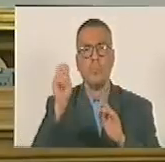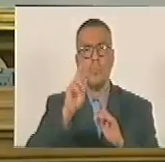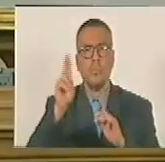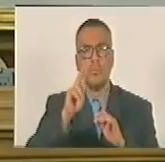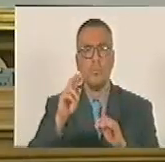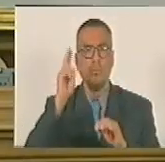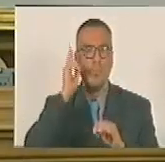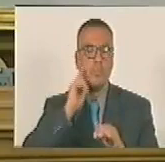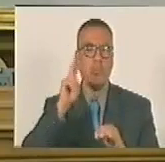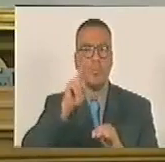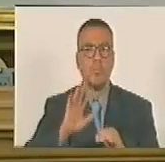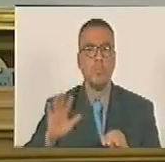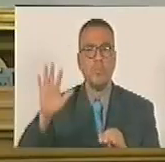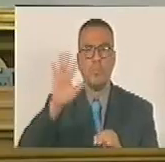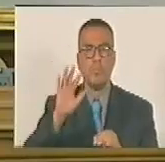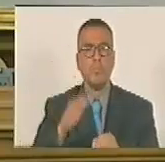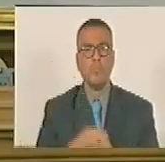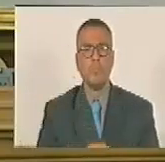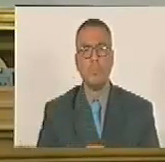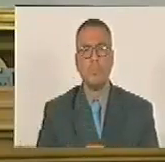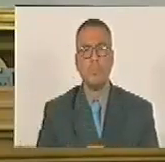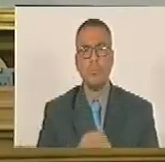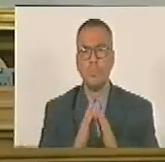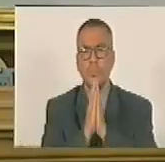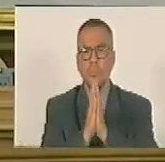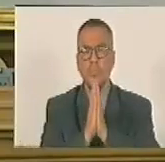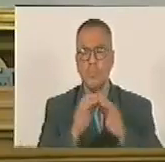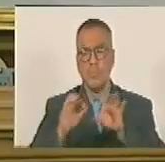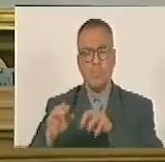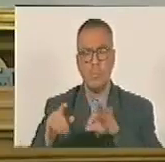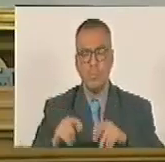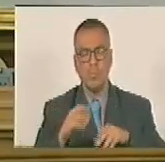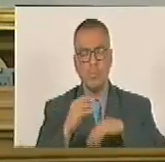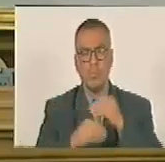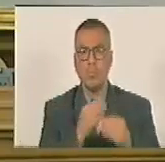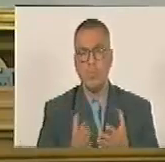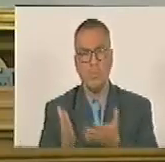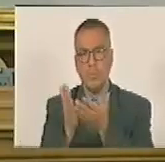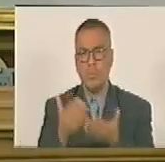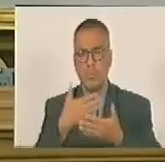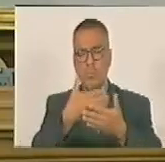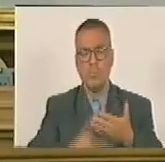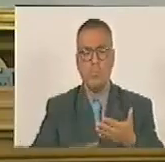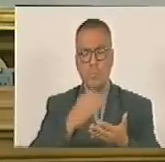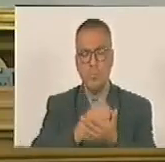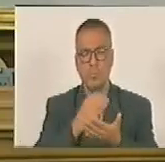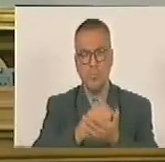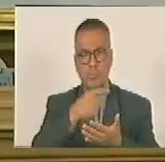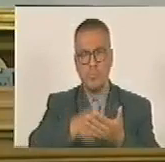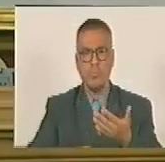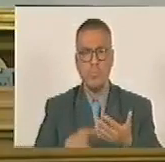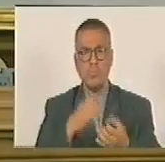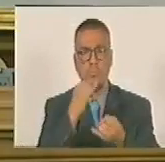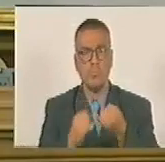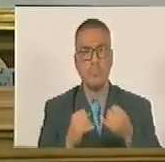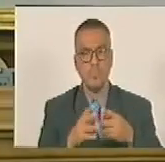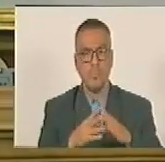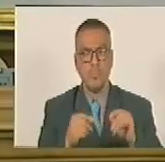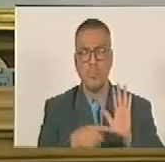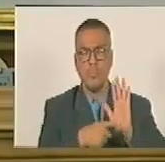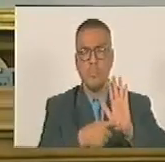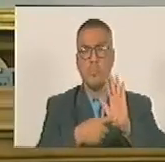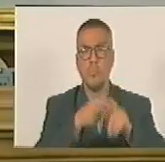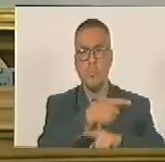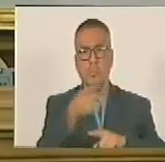la República Bolivariana de Venezuela. Por favor, secretaria, sírvase remitirlo a la Gaceta Oficial a los fines de su publicación